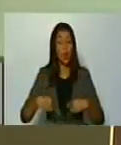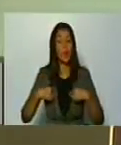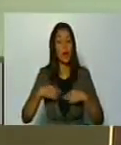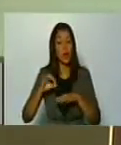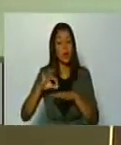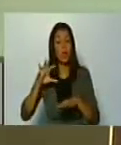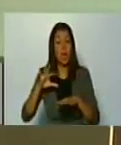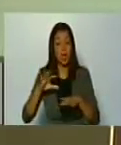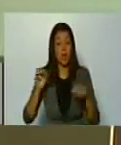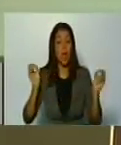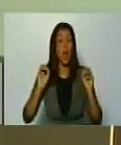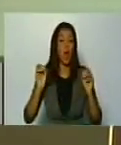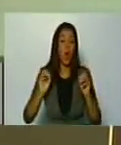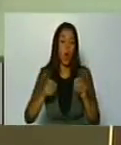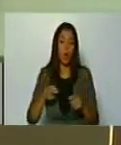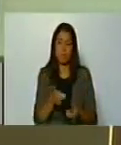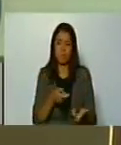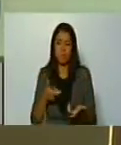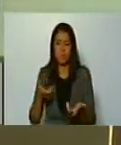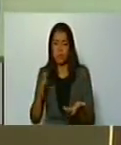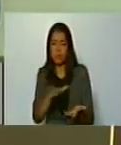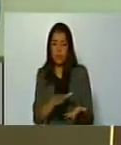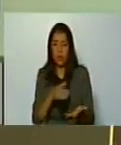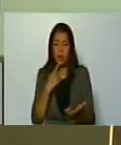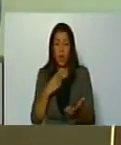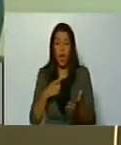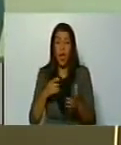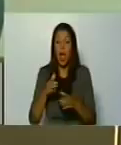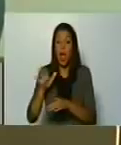o delitos de lesa humanidad no admiten beneficio.